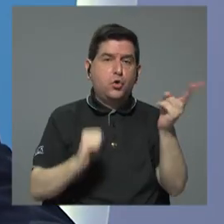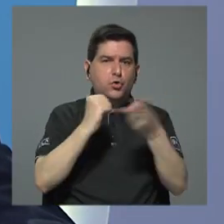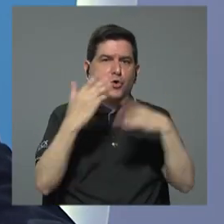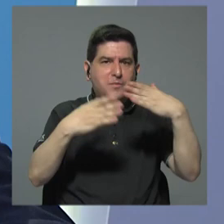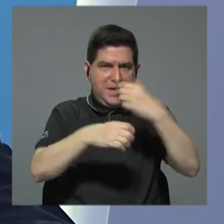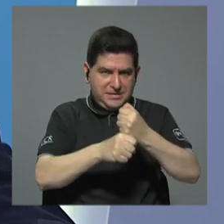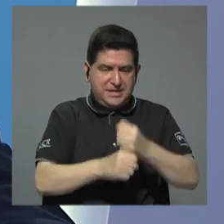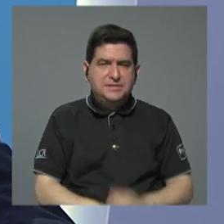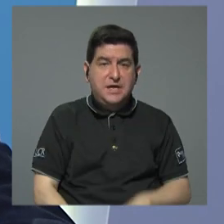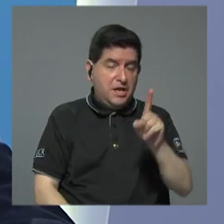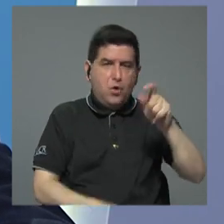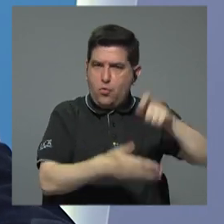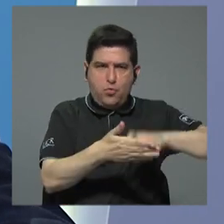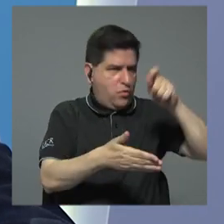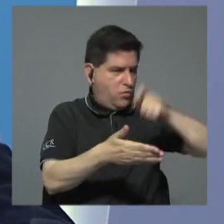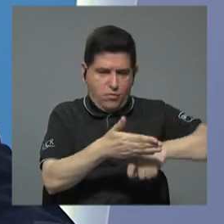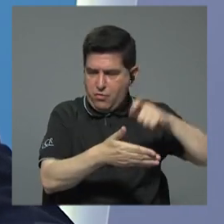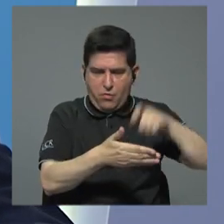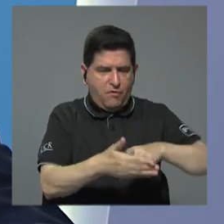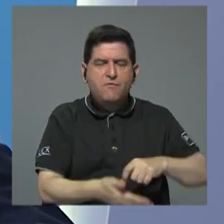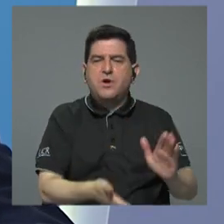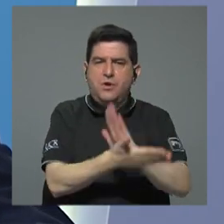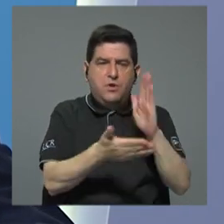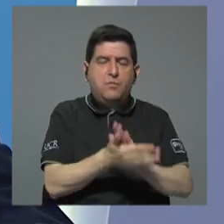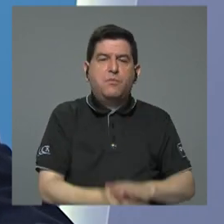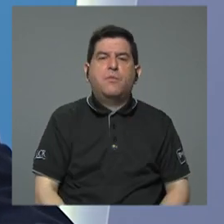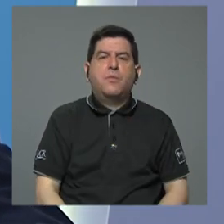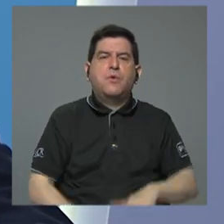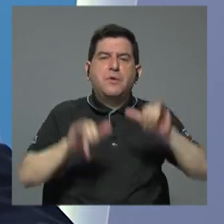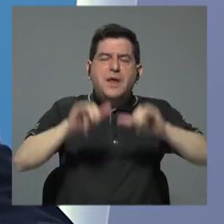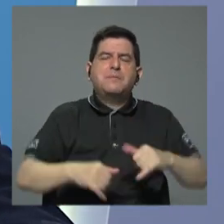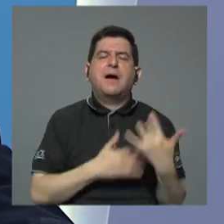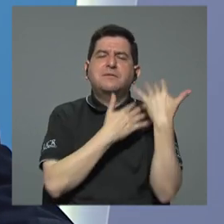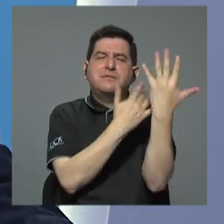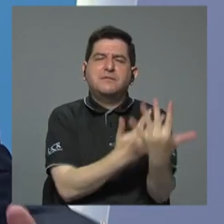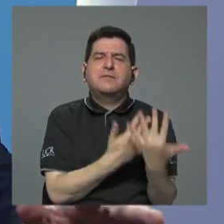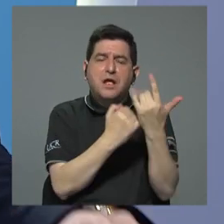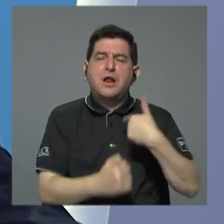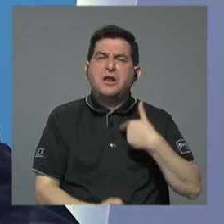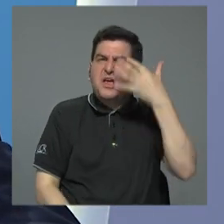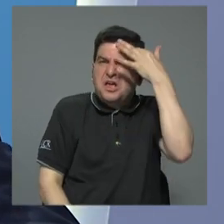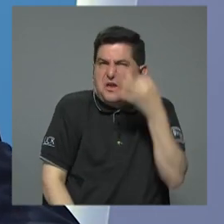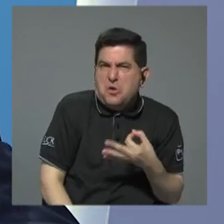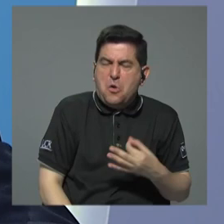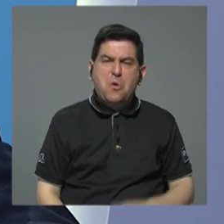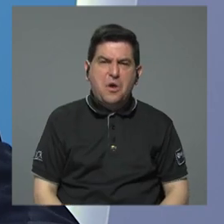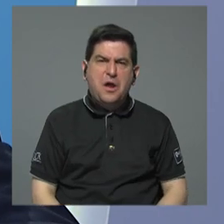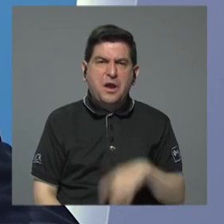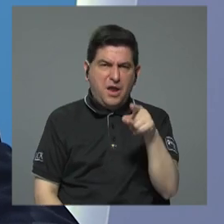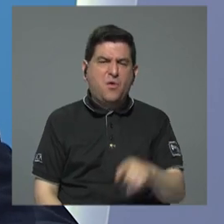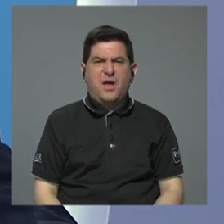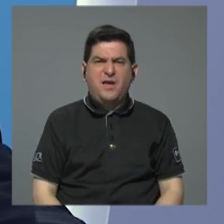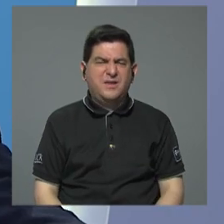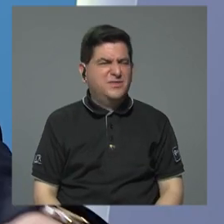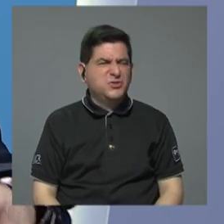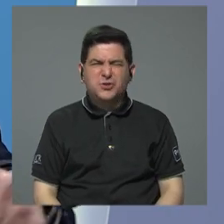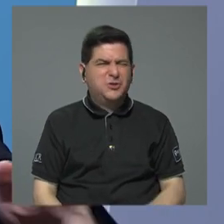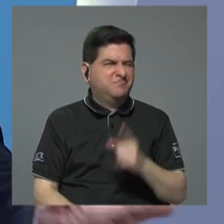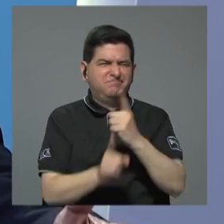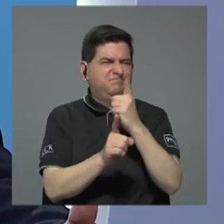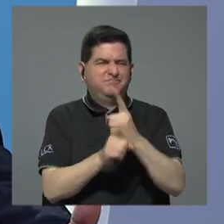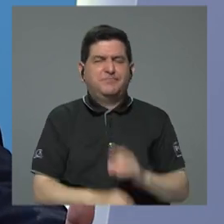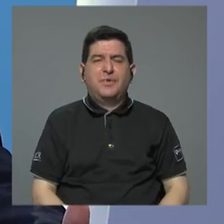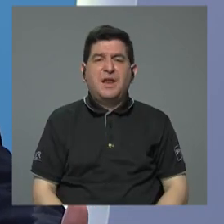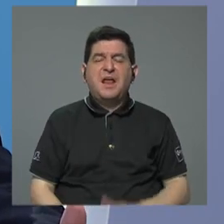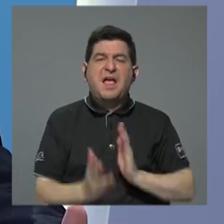que se ha hecho, ni se firmó la concesión, y además han mantenido una moratoria que yo estimo que es bastante jalada del rabo, una moratoria ahí